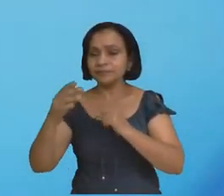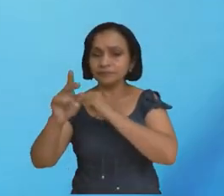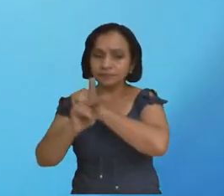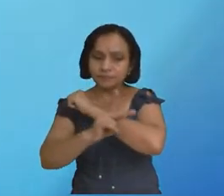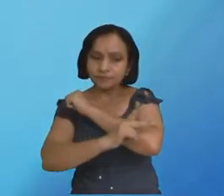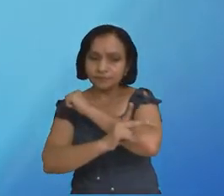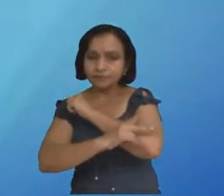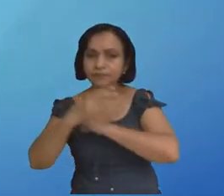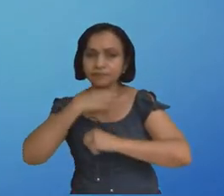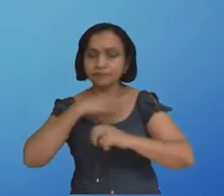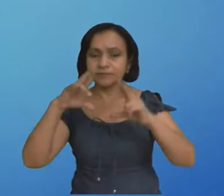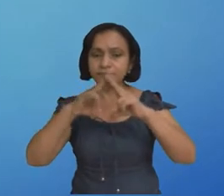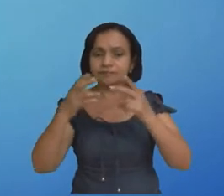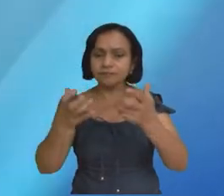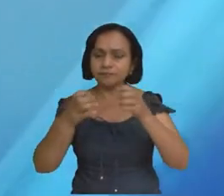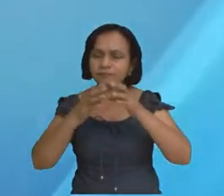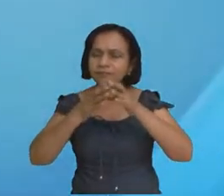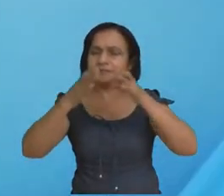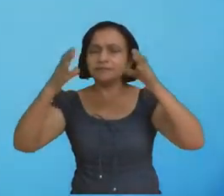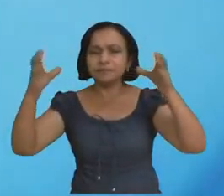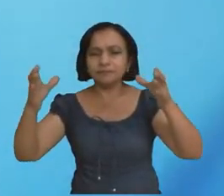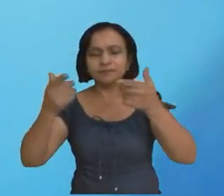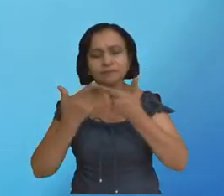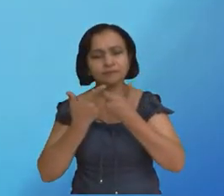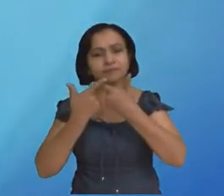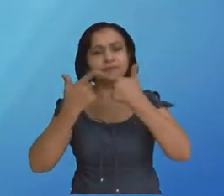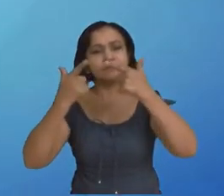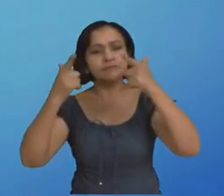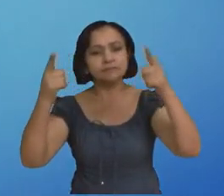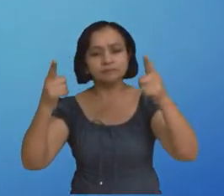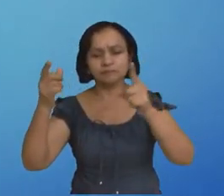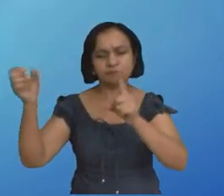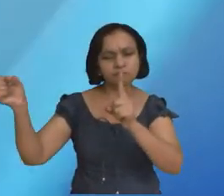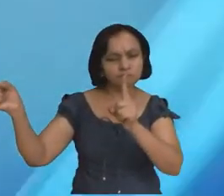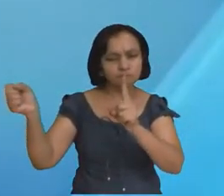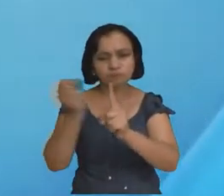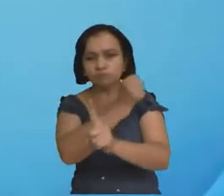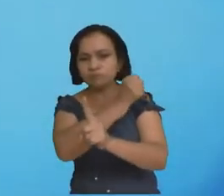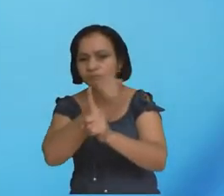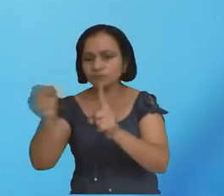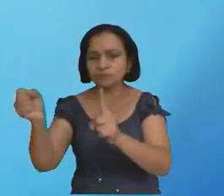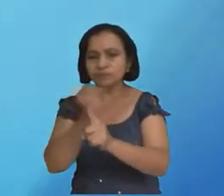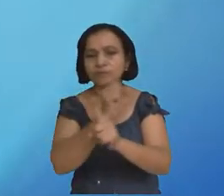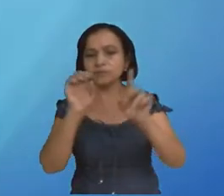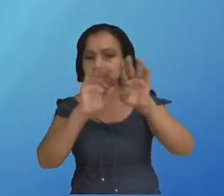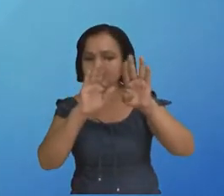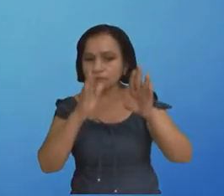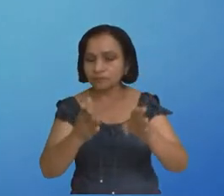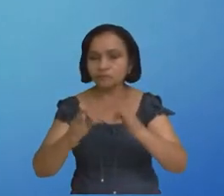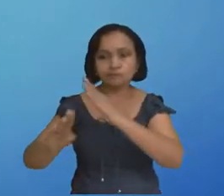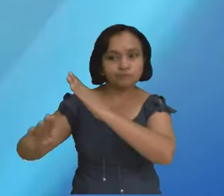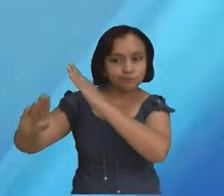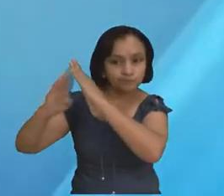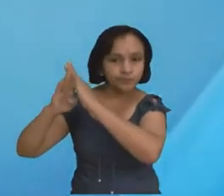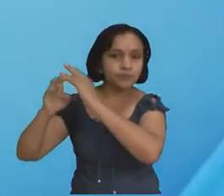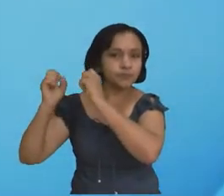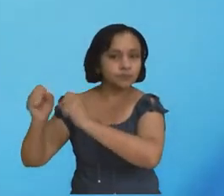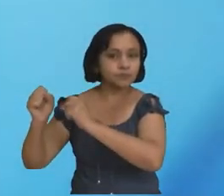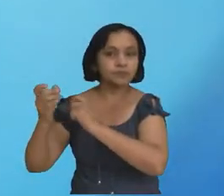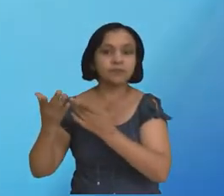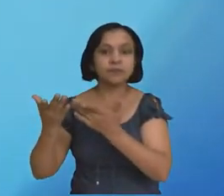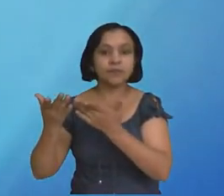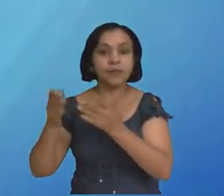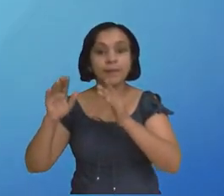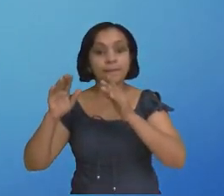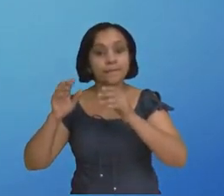que queremos grande, sea libre de violencia contra la mujer, de atropello